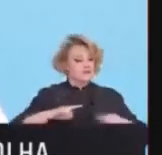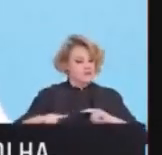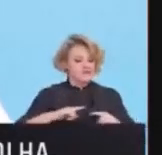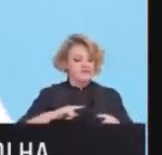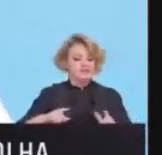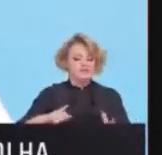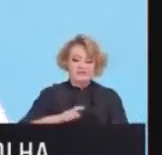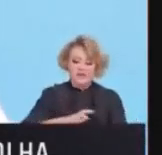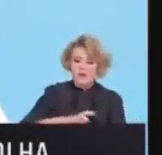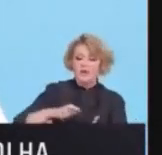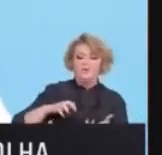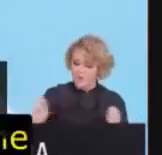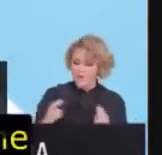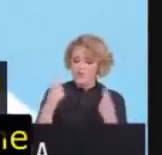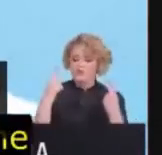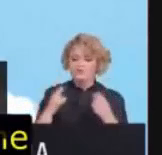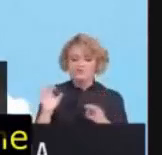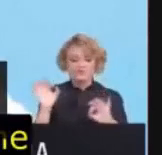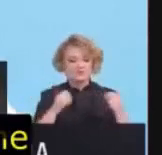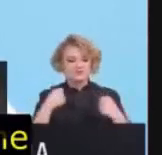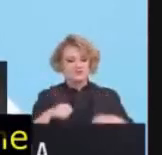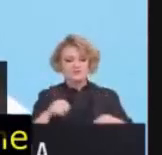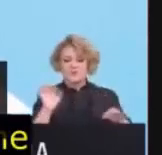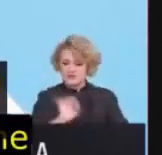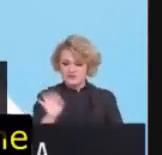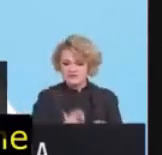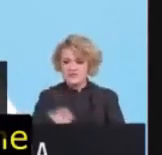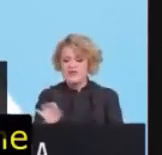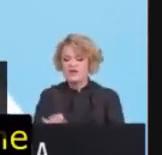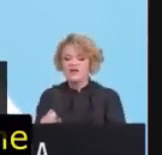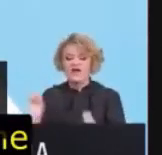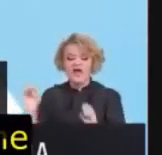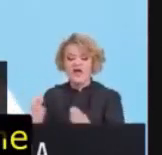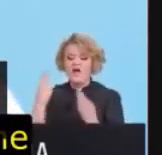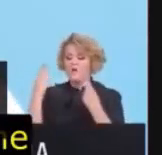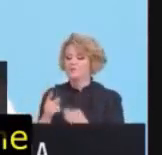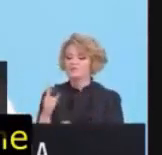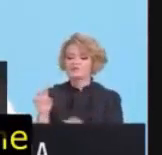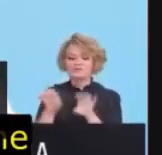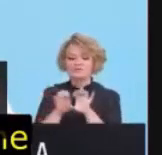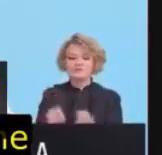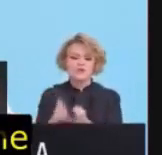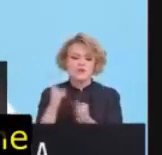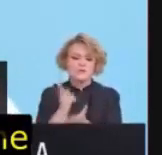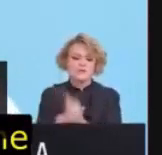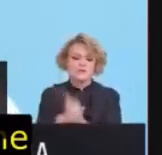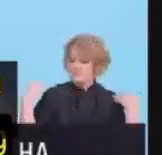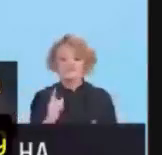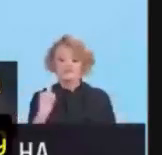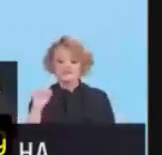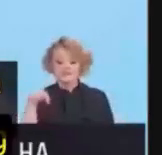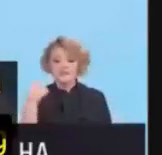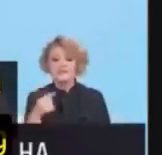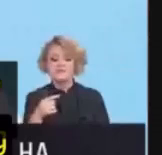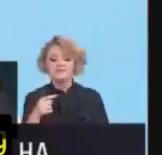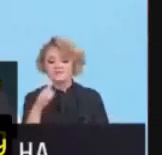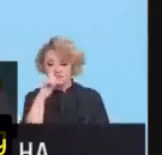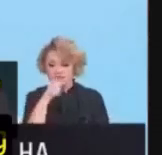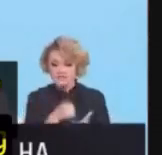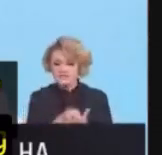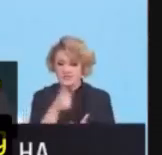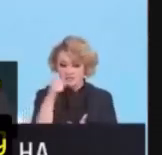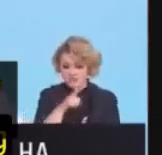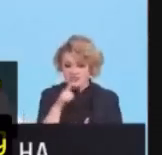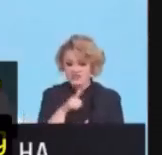el juego a los grandes capitalistas a los más ricos del planeta Porque esos son los que quieren un solo gobierno mundial los más ricos del planeta